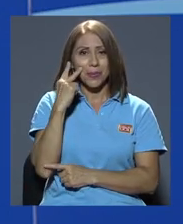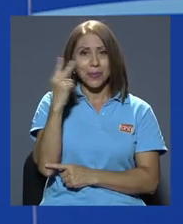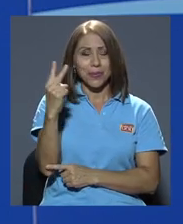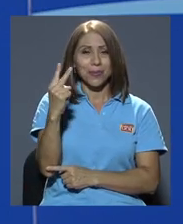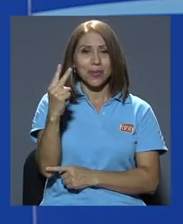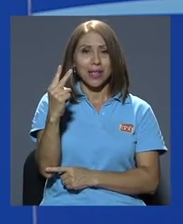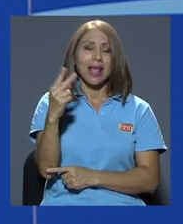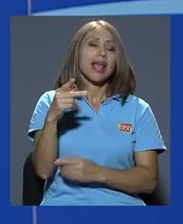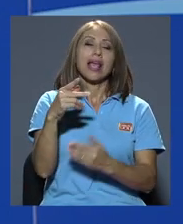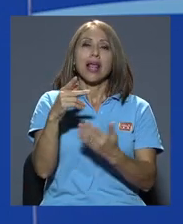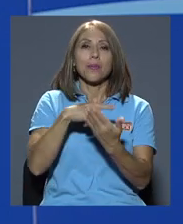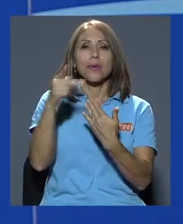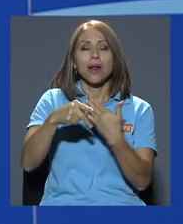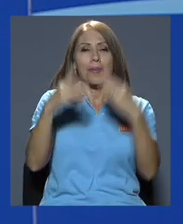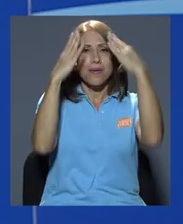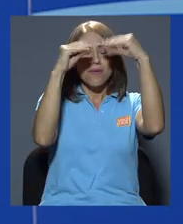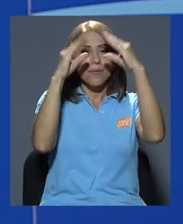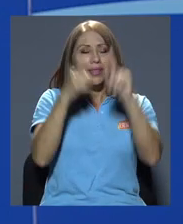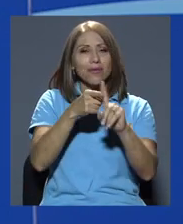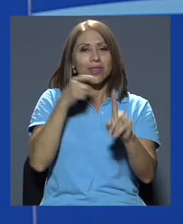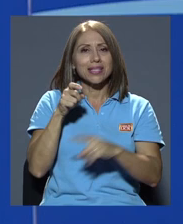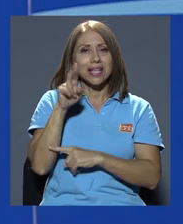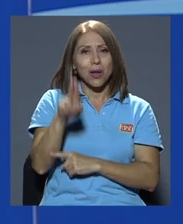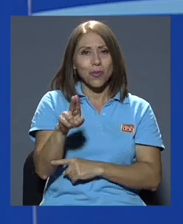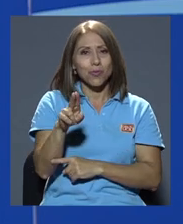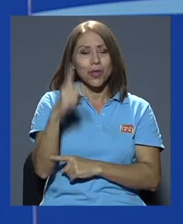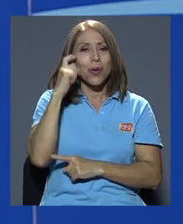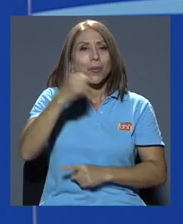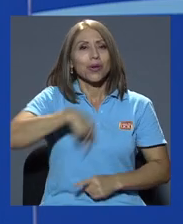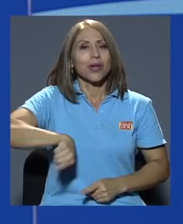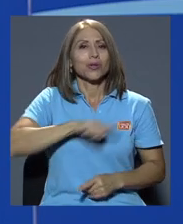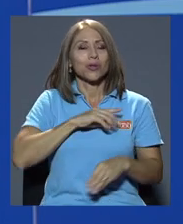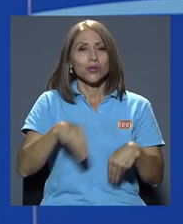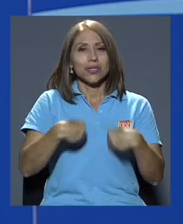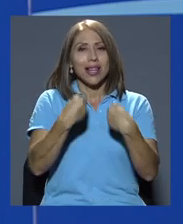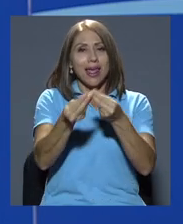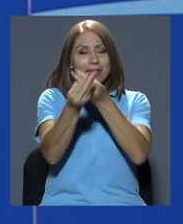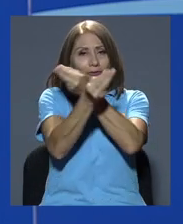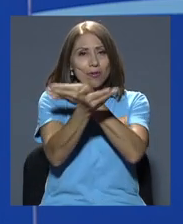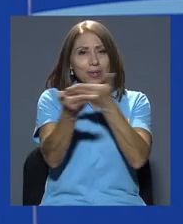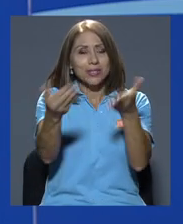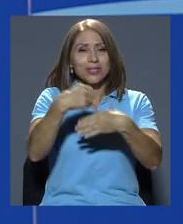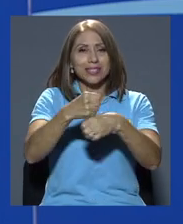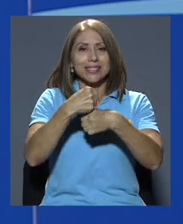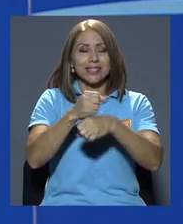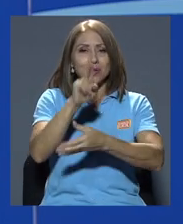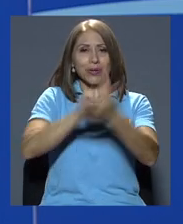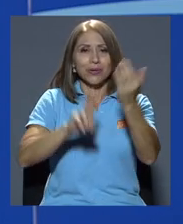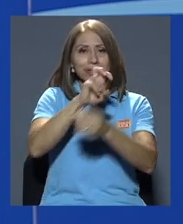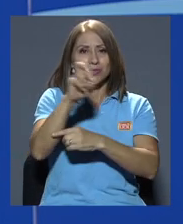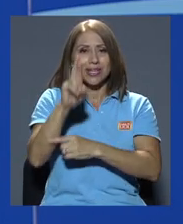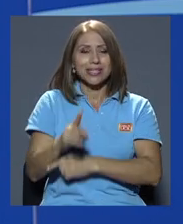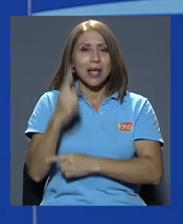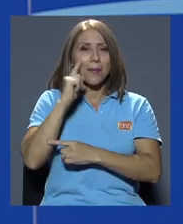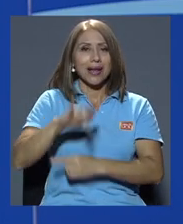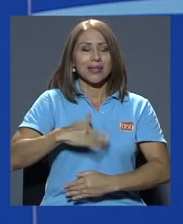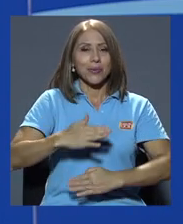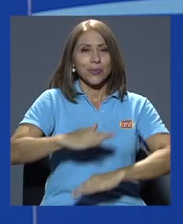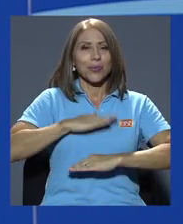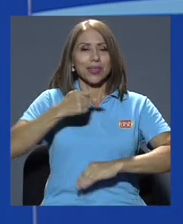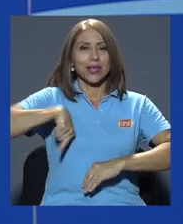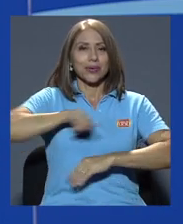próxima edición de su informativo desde la un porque le traeremos informaciones que se realizan en la universidad de costa rica para el bienestar de nuestra